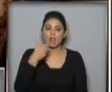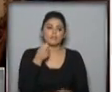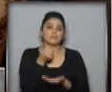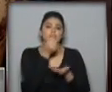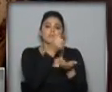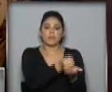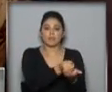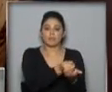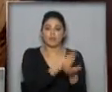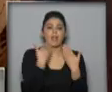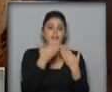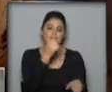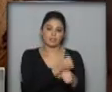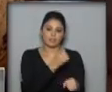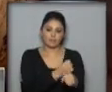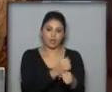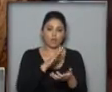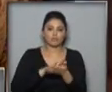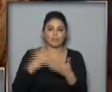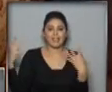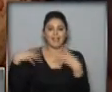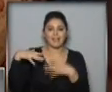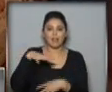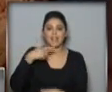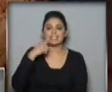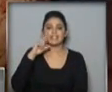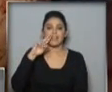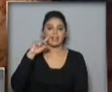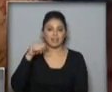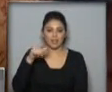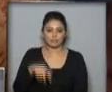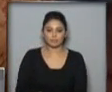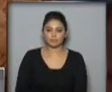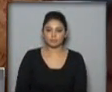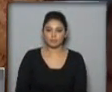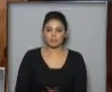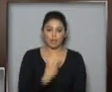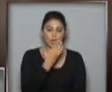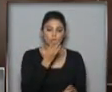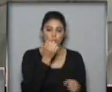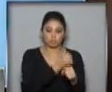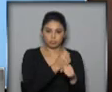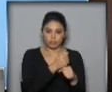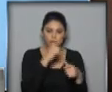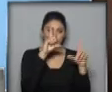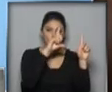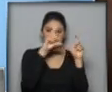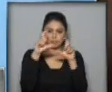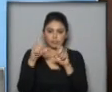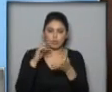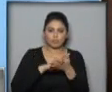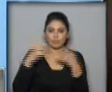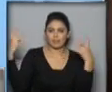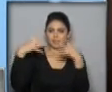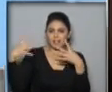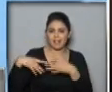trabajo específicamente en la guerra en Siria. El trabajo de Rodrigo Abd tiene que ver con coberturas en la línea de fuego. Ha estado